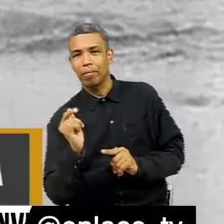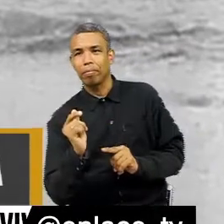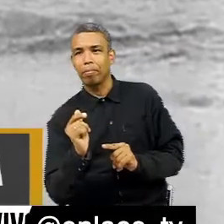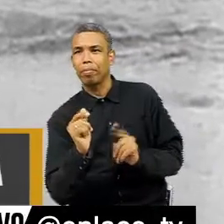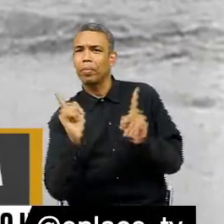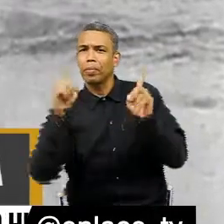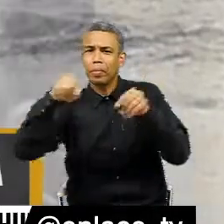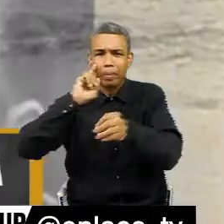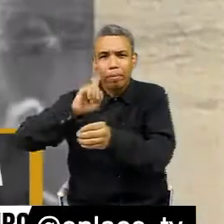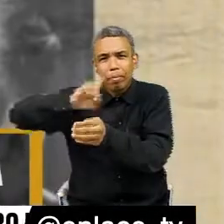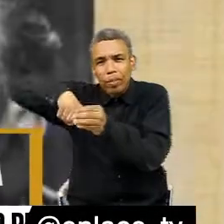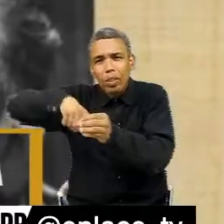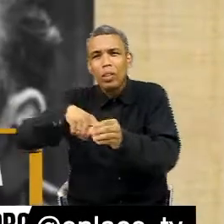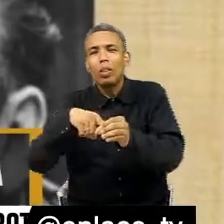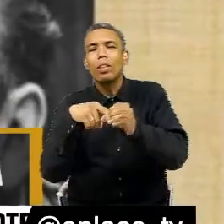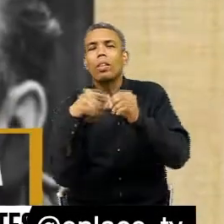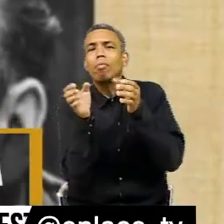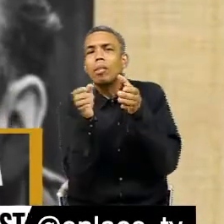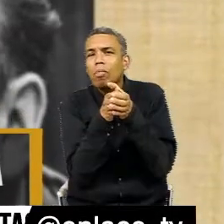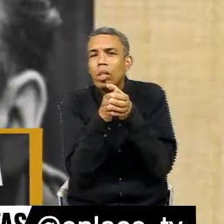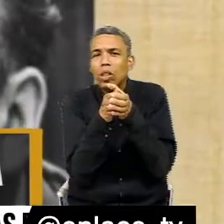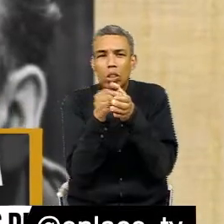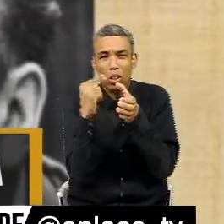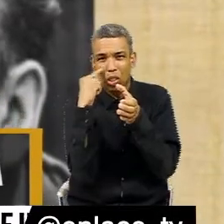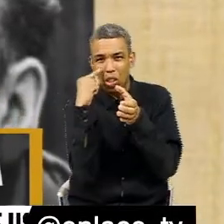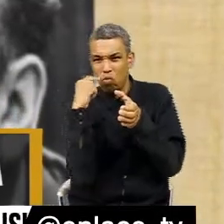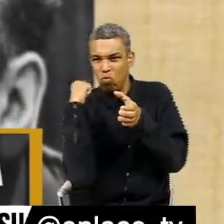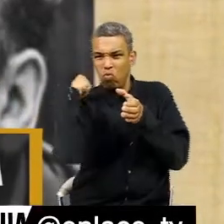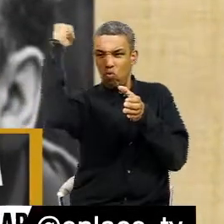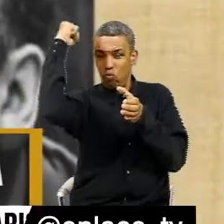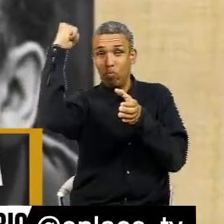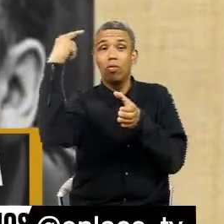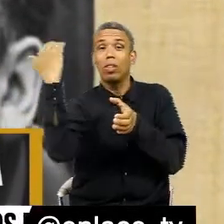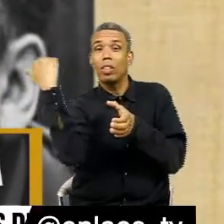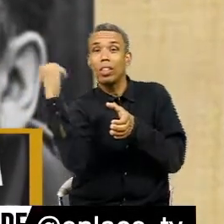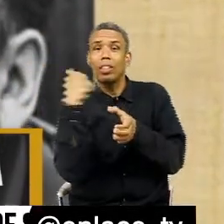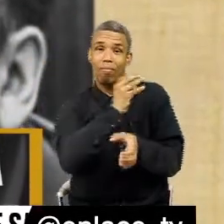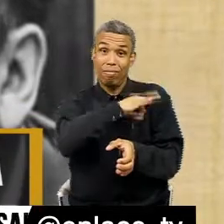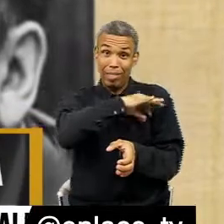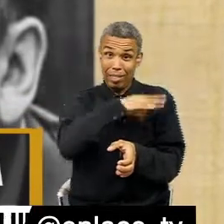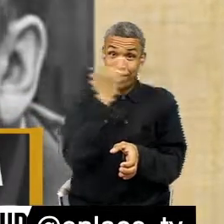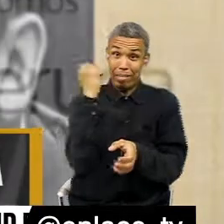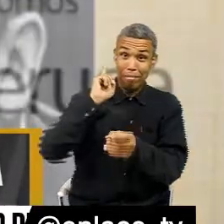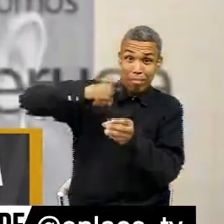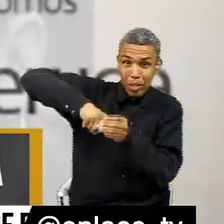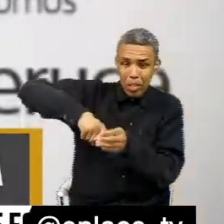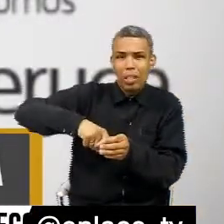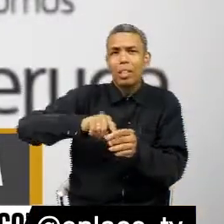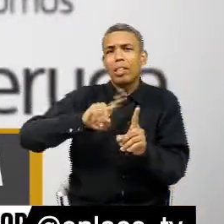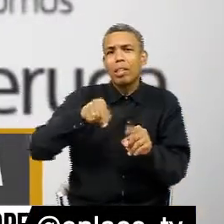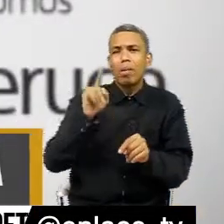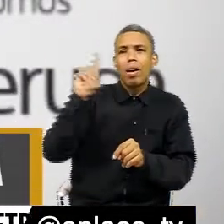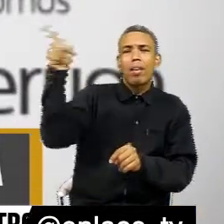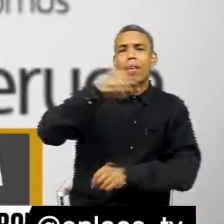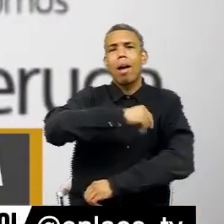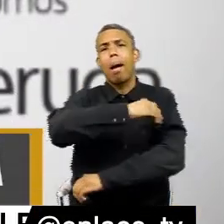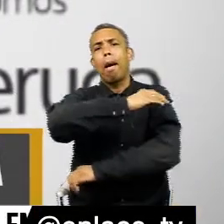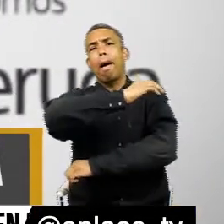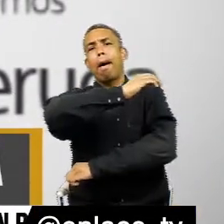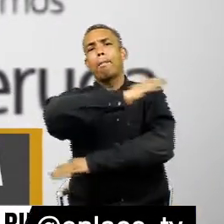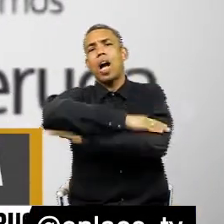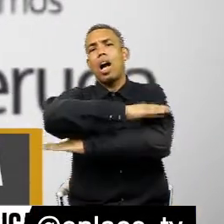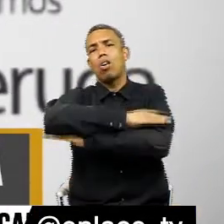del Comité Central del Partido Comunista, precandidato a la presidencia de Chile y embajador en Francia. Entre sus obras más destacadas